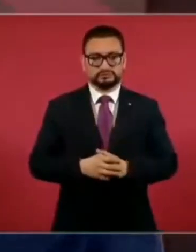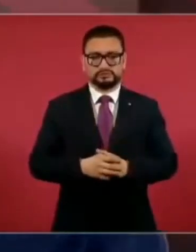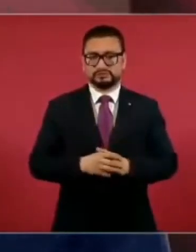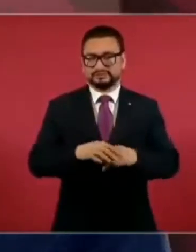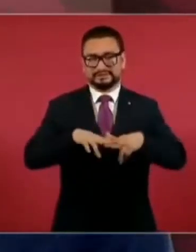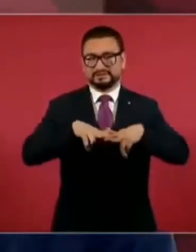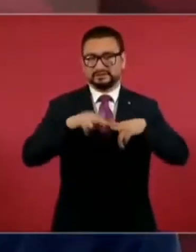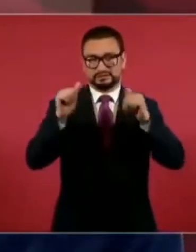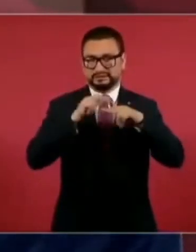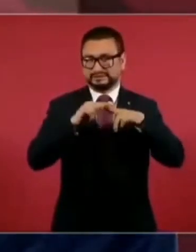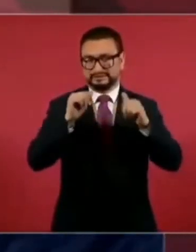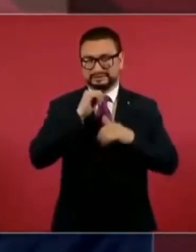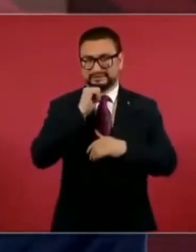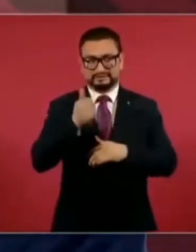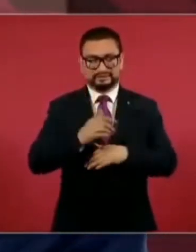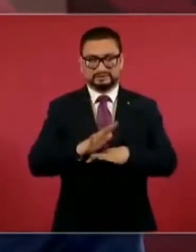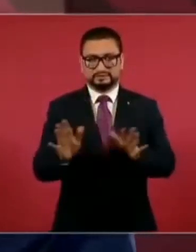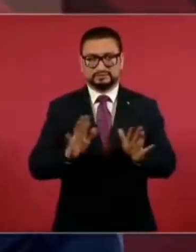nada